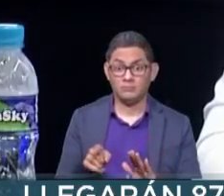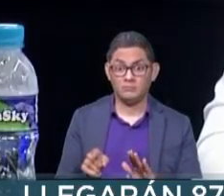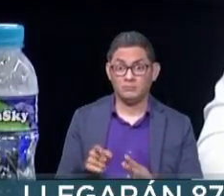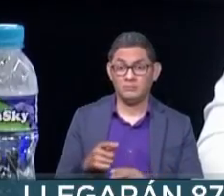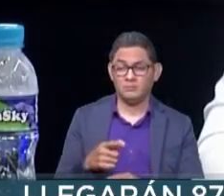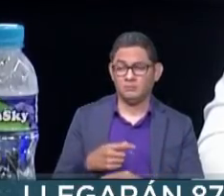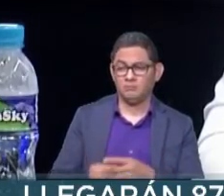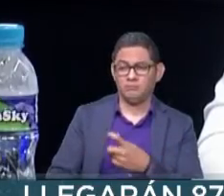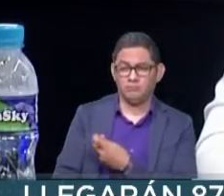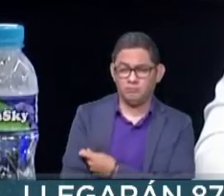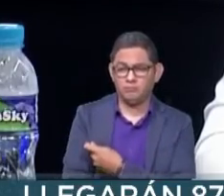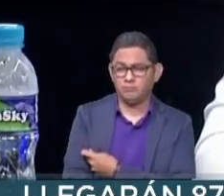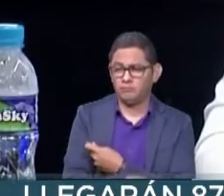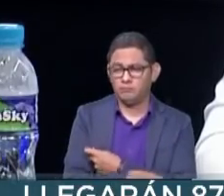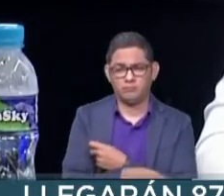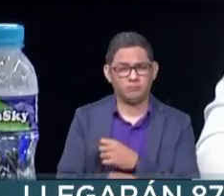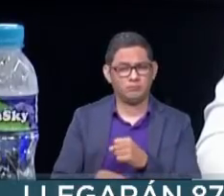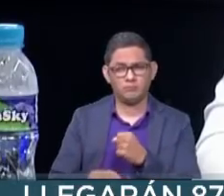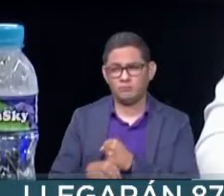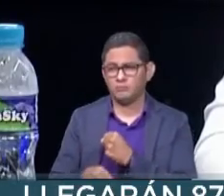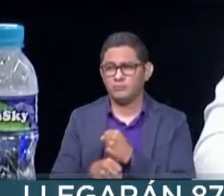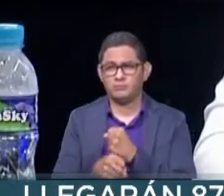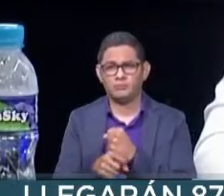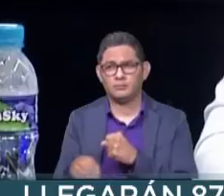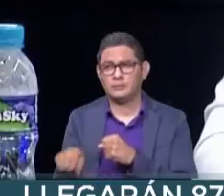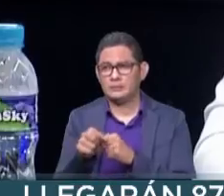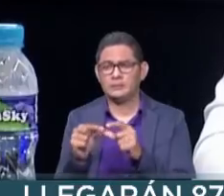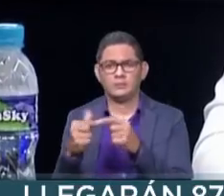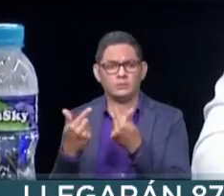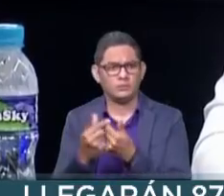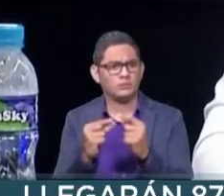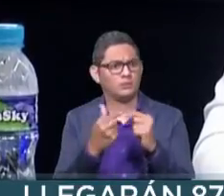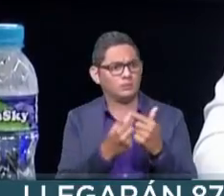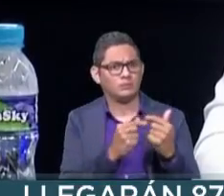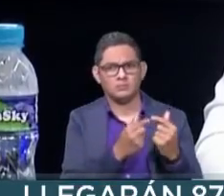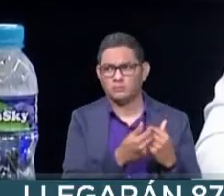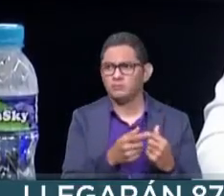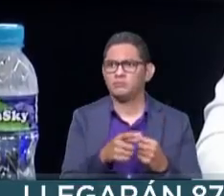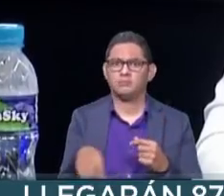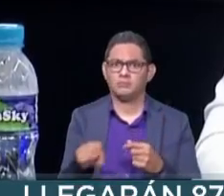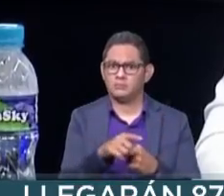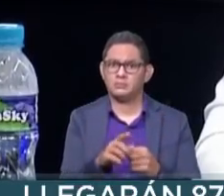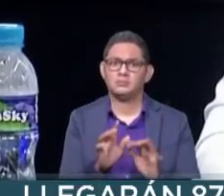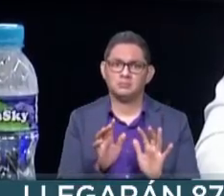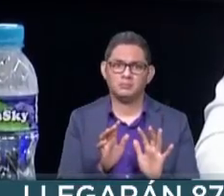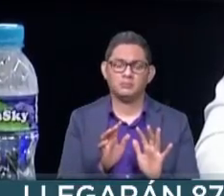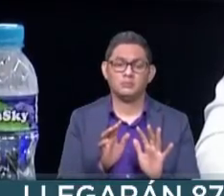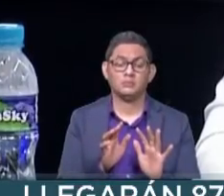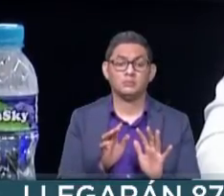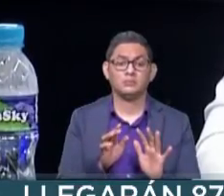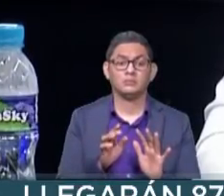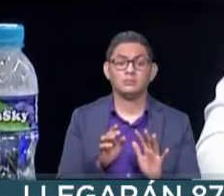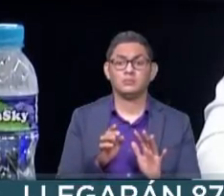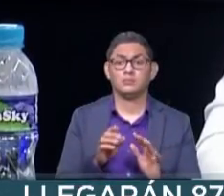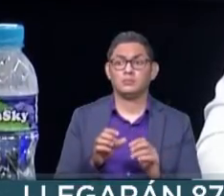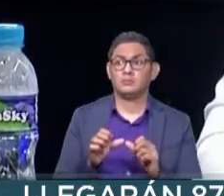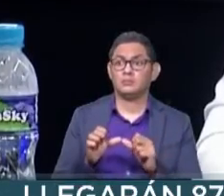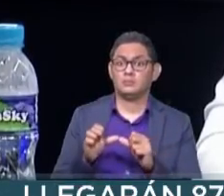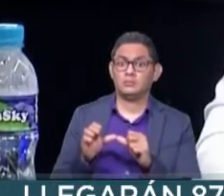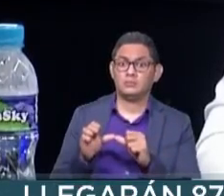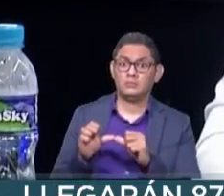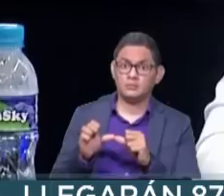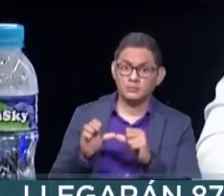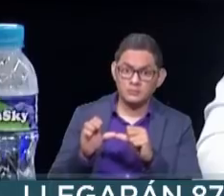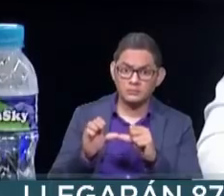vamos, ¿verdad?, vacunando los grupos que tenemos que vacunar Y si ustedes se fijan, hemos tratado de mantener